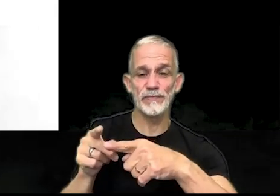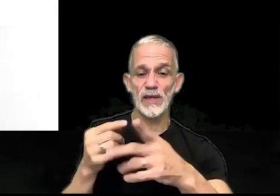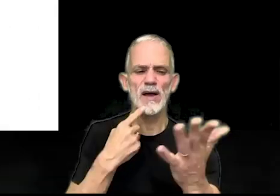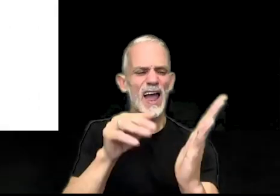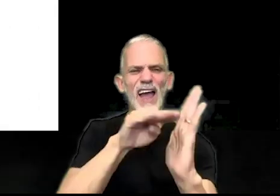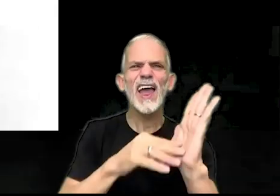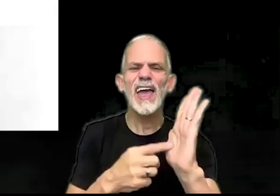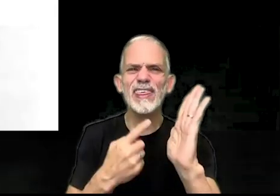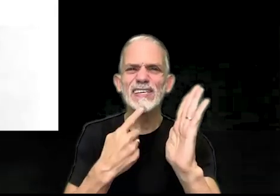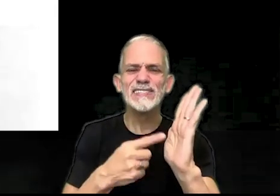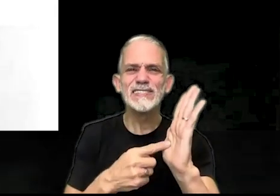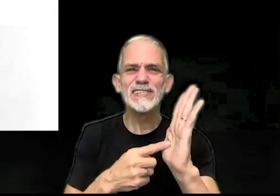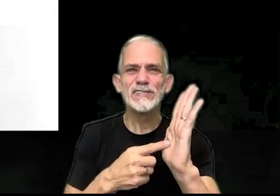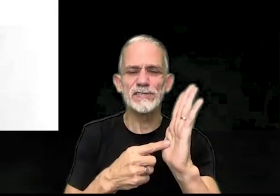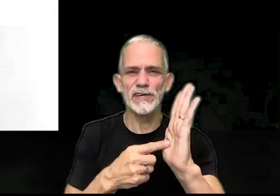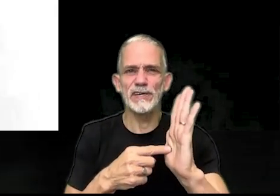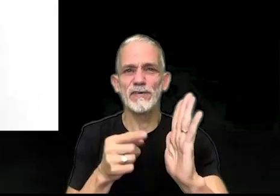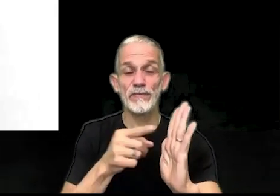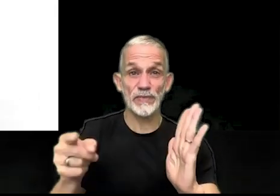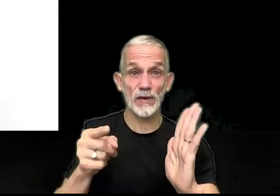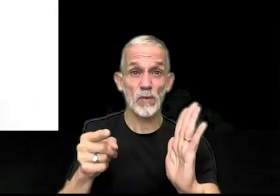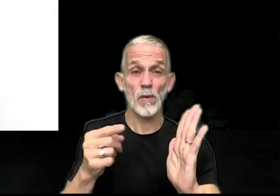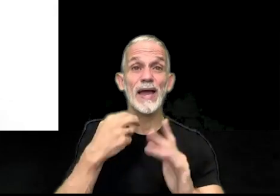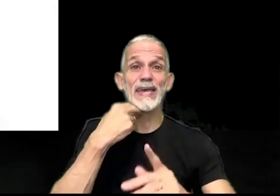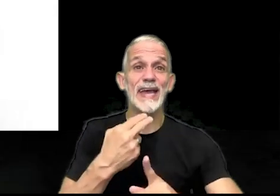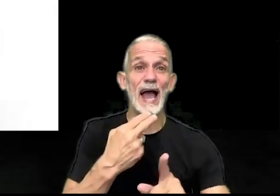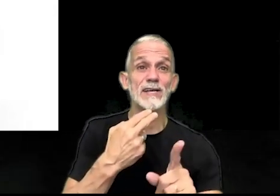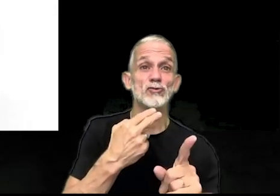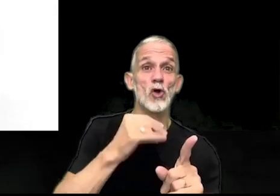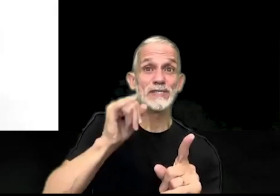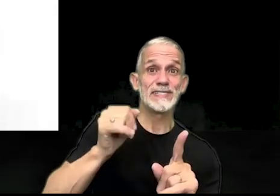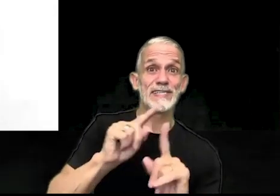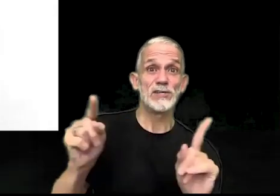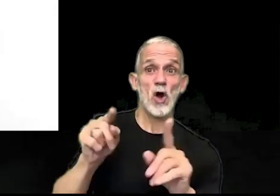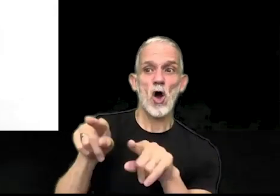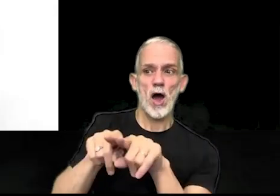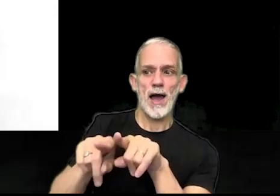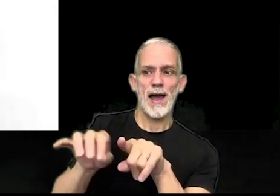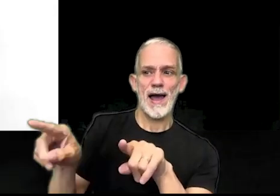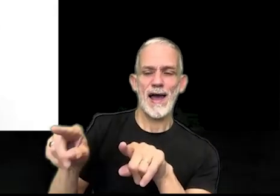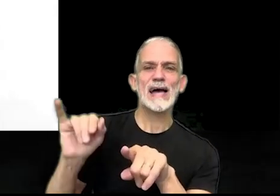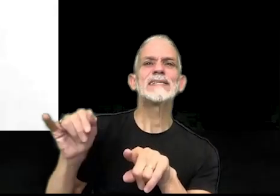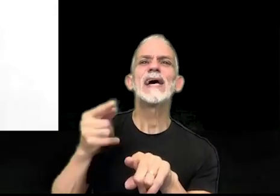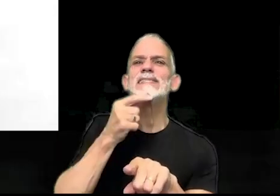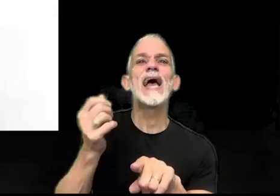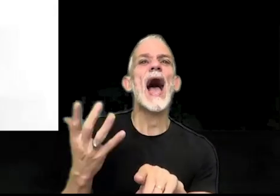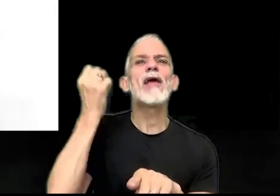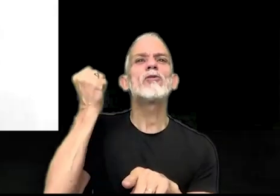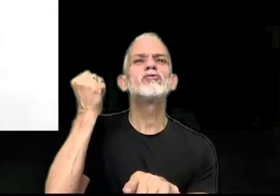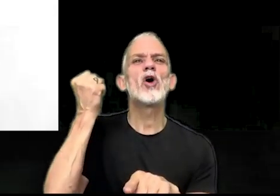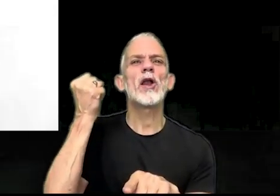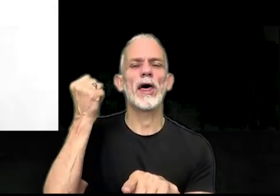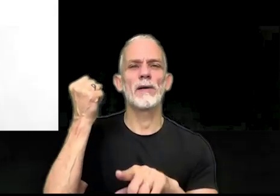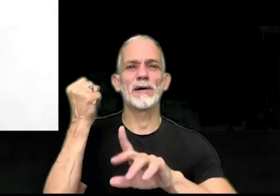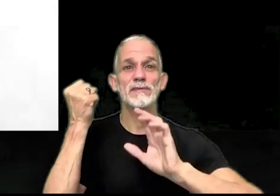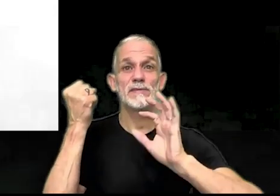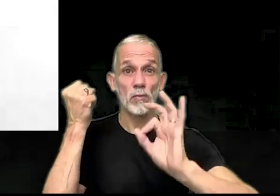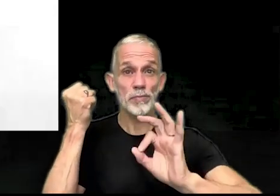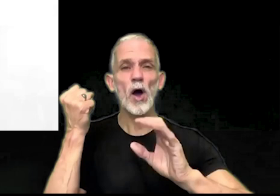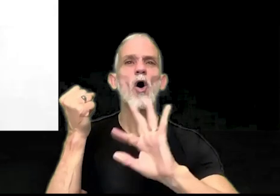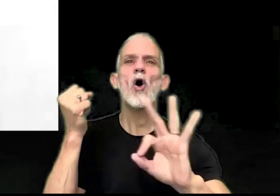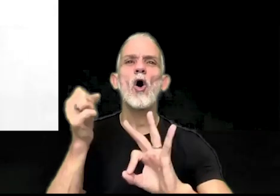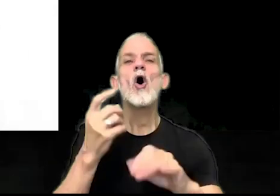que habrá vínculo como hijastro o hijastra cuando haya adopción plena o